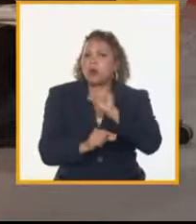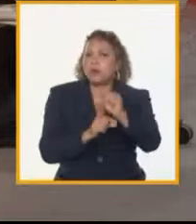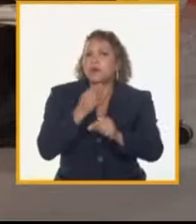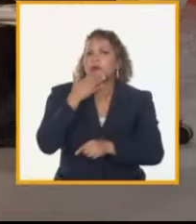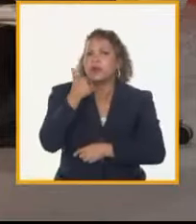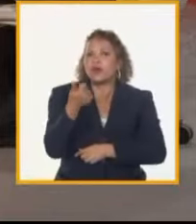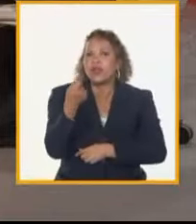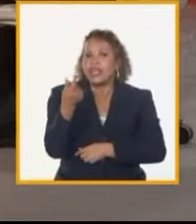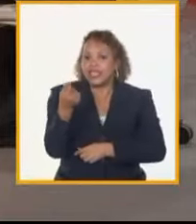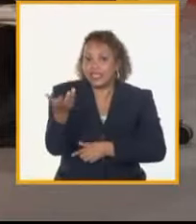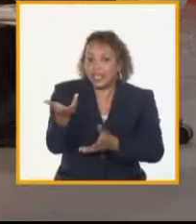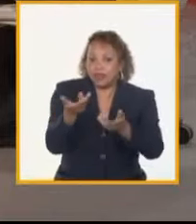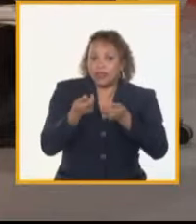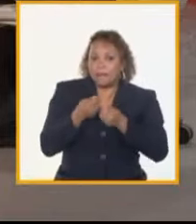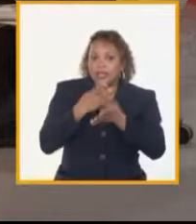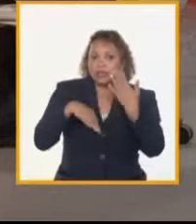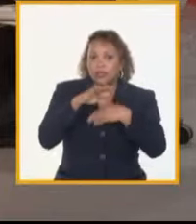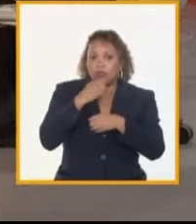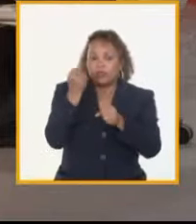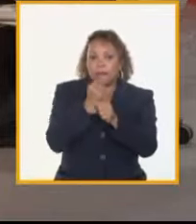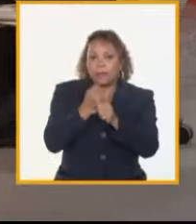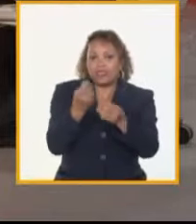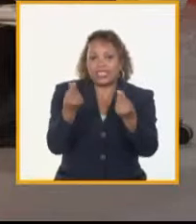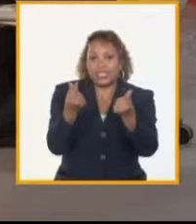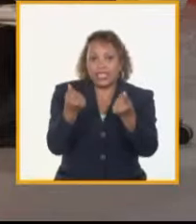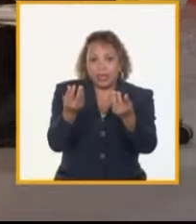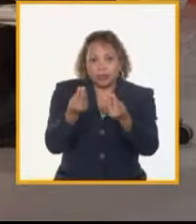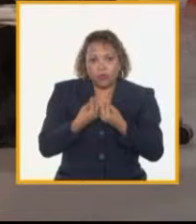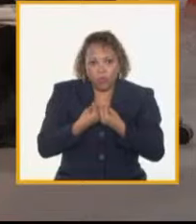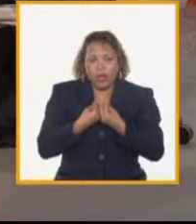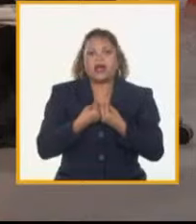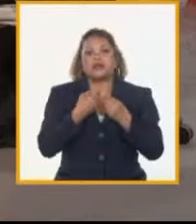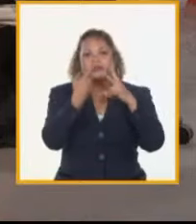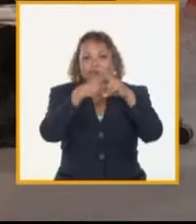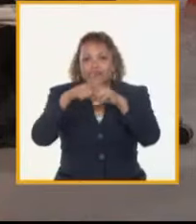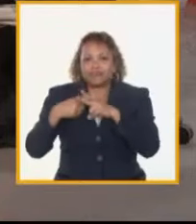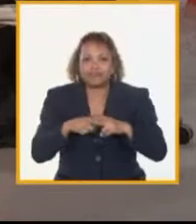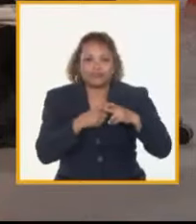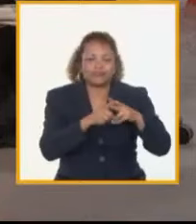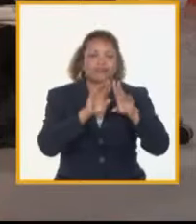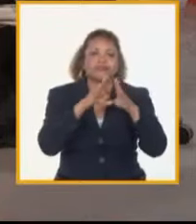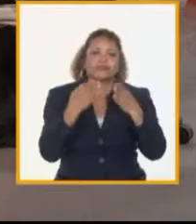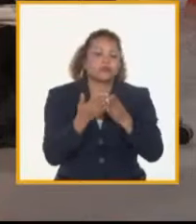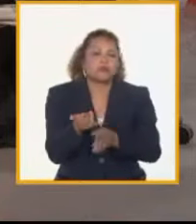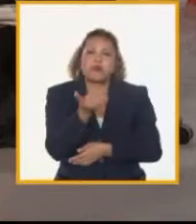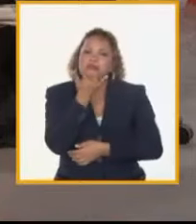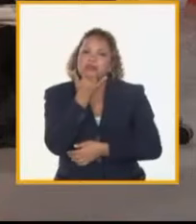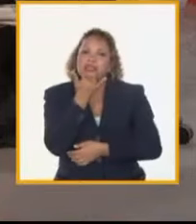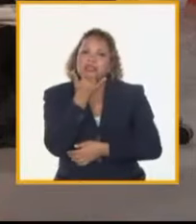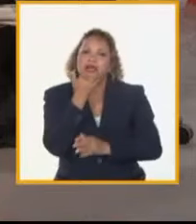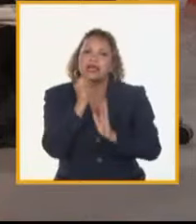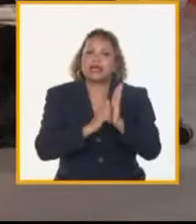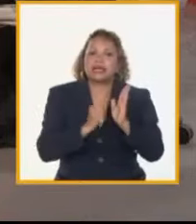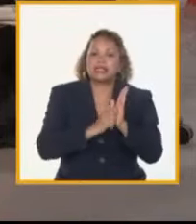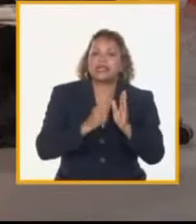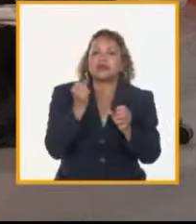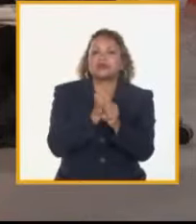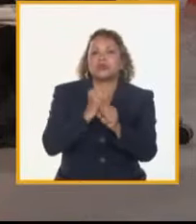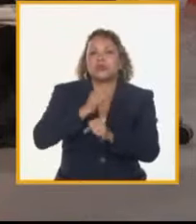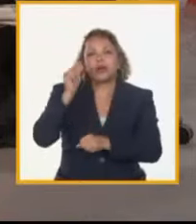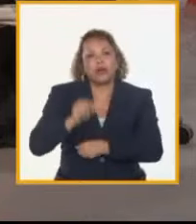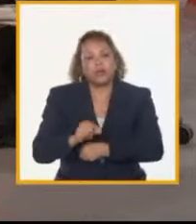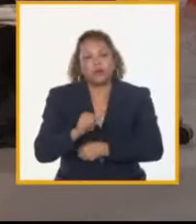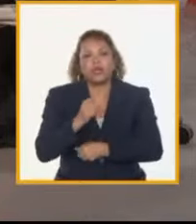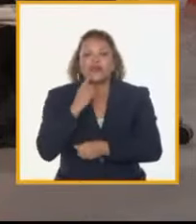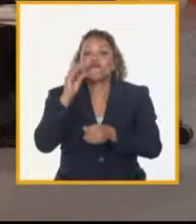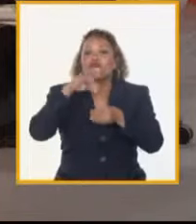fondos que nos ha dado el Ministerio del Transporte. No va a gasto de la empresa, no afecta a los trabajadores. Sin embargo, se da un fondo